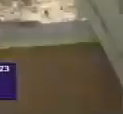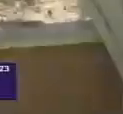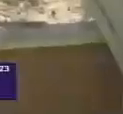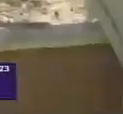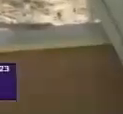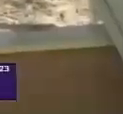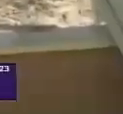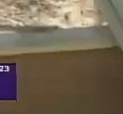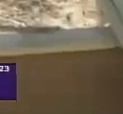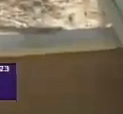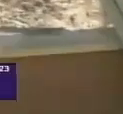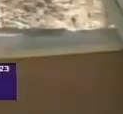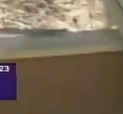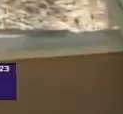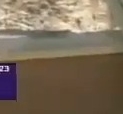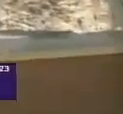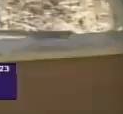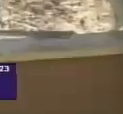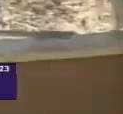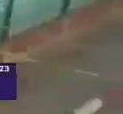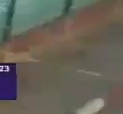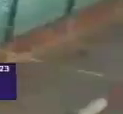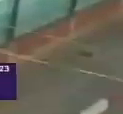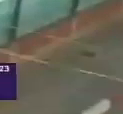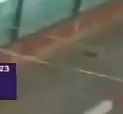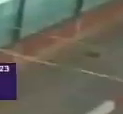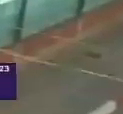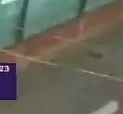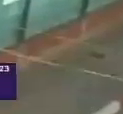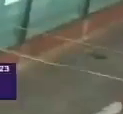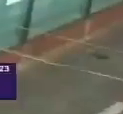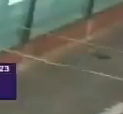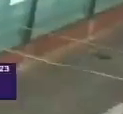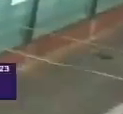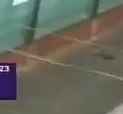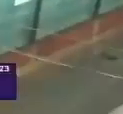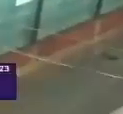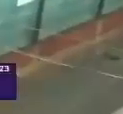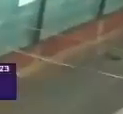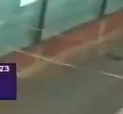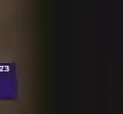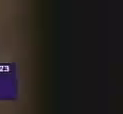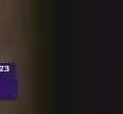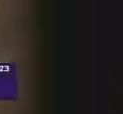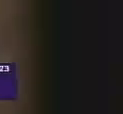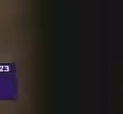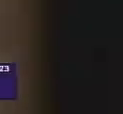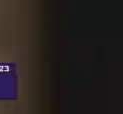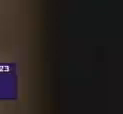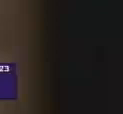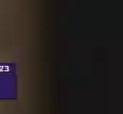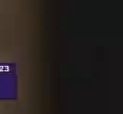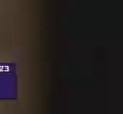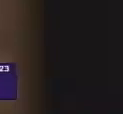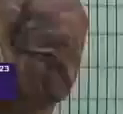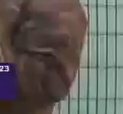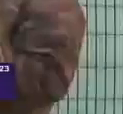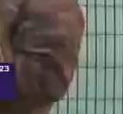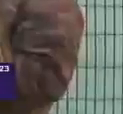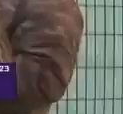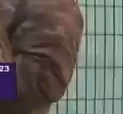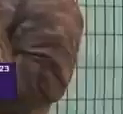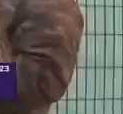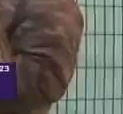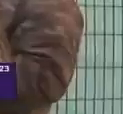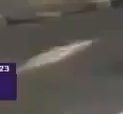300 niños de la localidad de Kennedy se ven afectados por el retraso de obra en colegios de San José, CDB. Acudientes